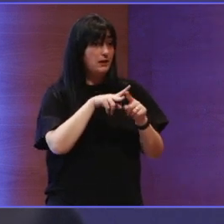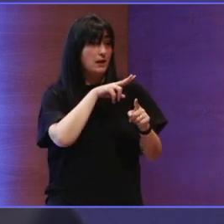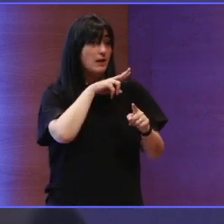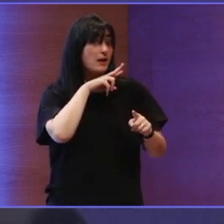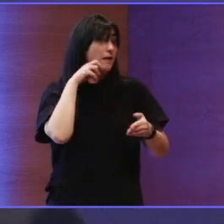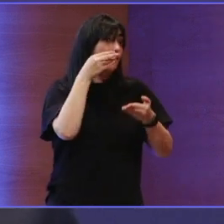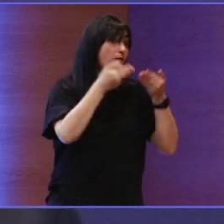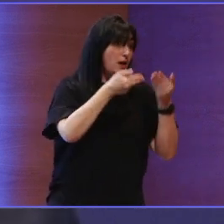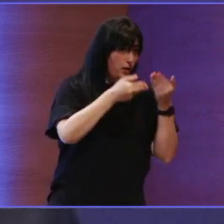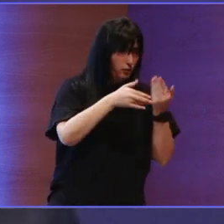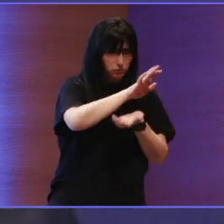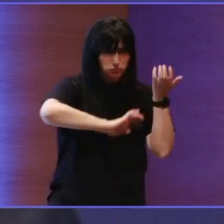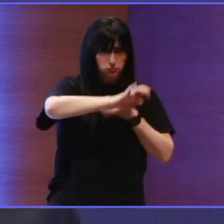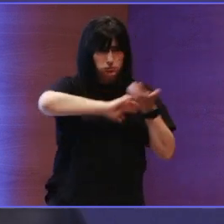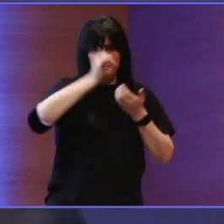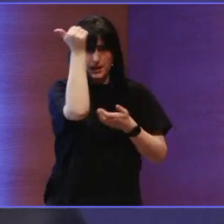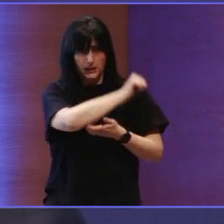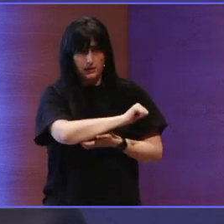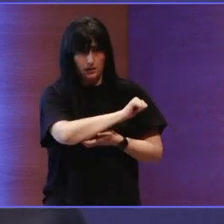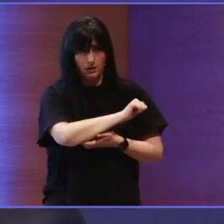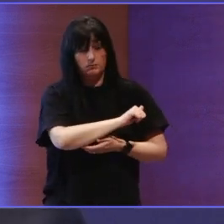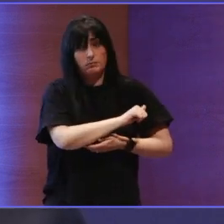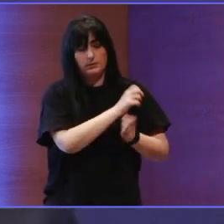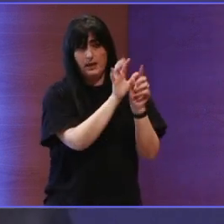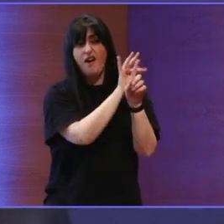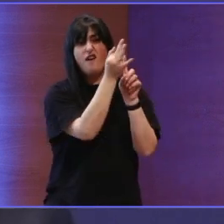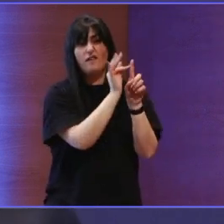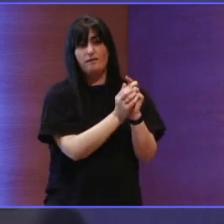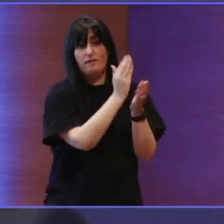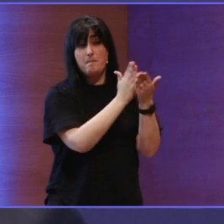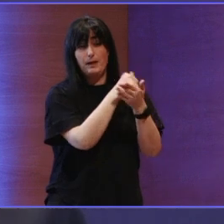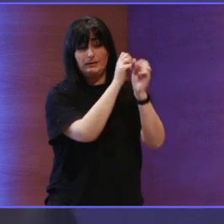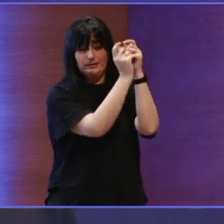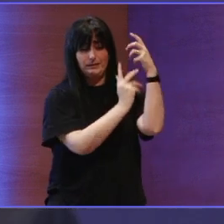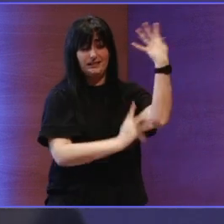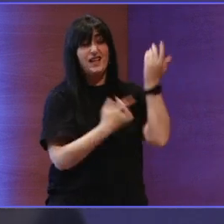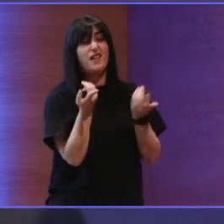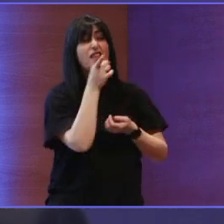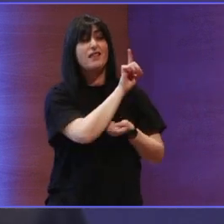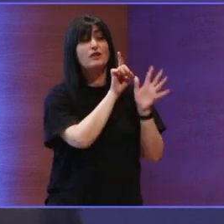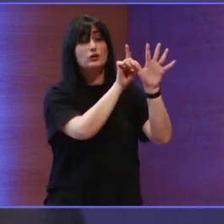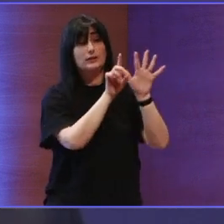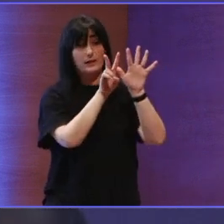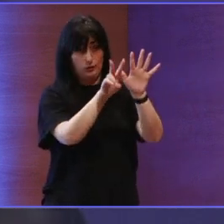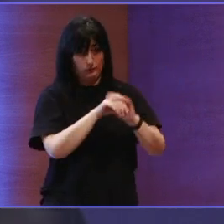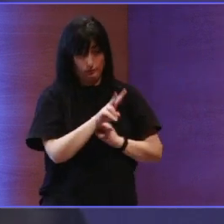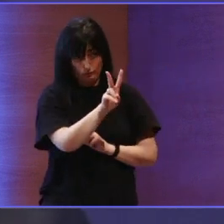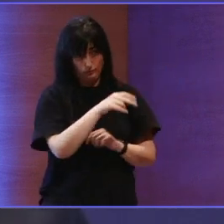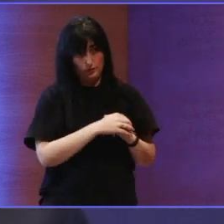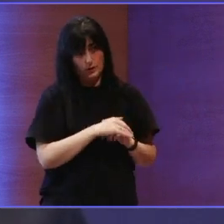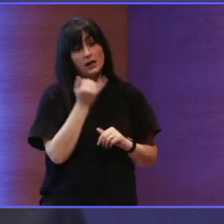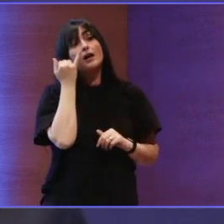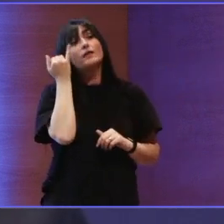machista eh se compone de 162 indicadores digo para que veáis esto el papel el que cumple las